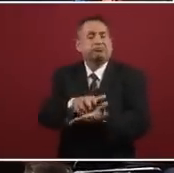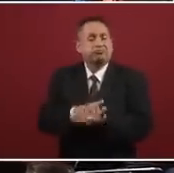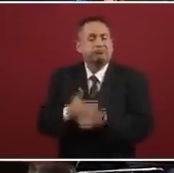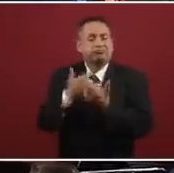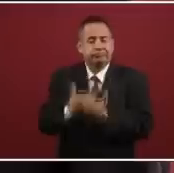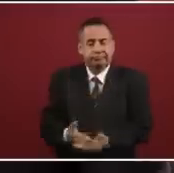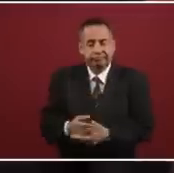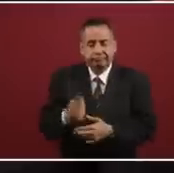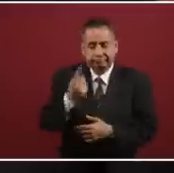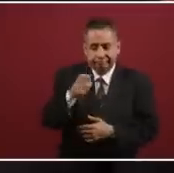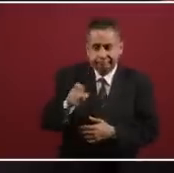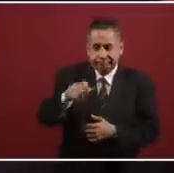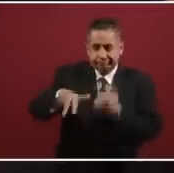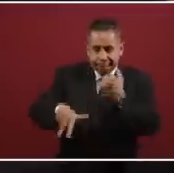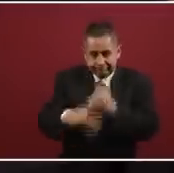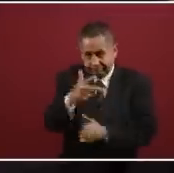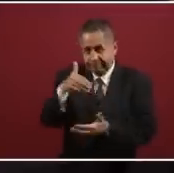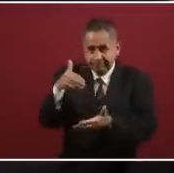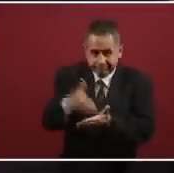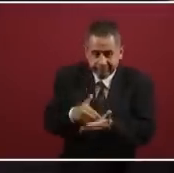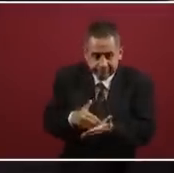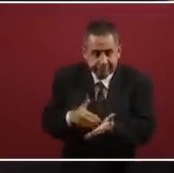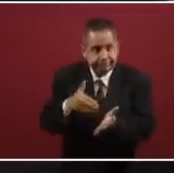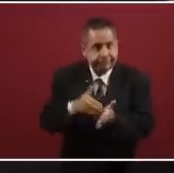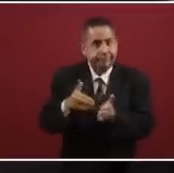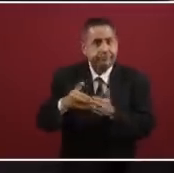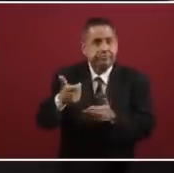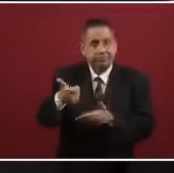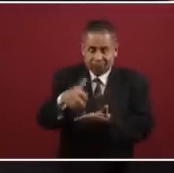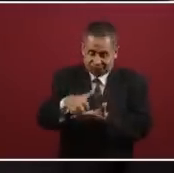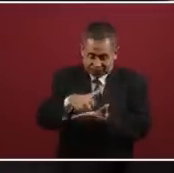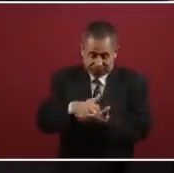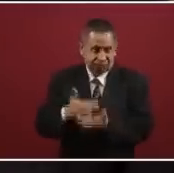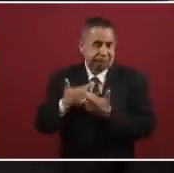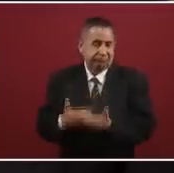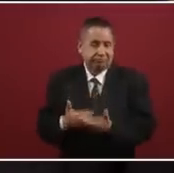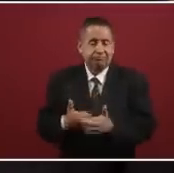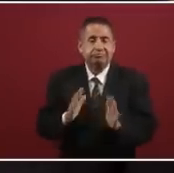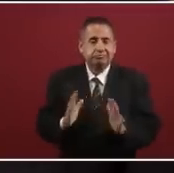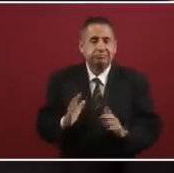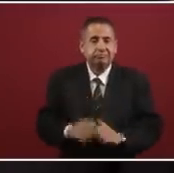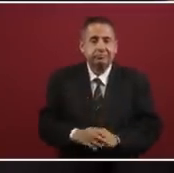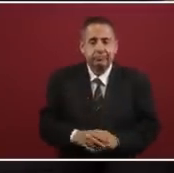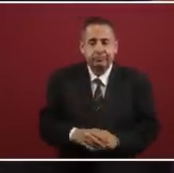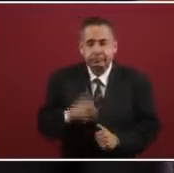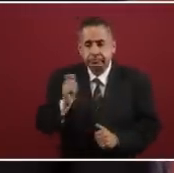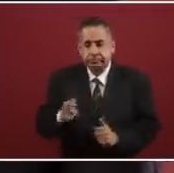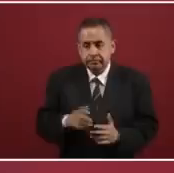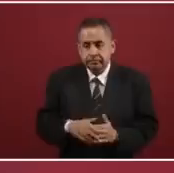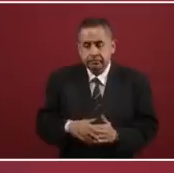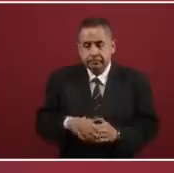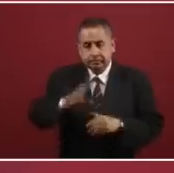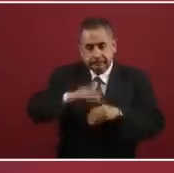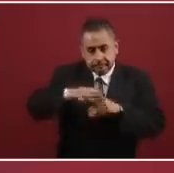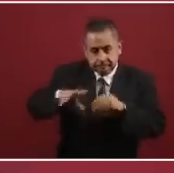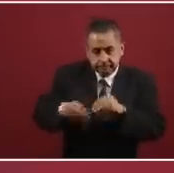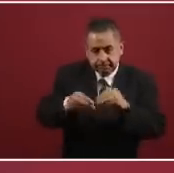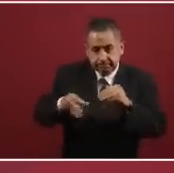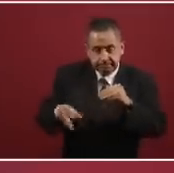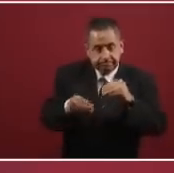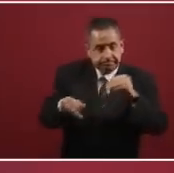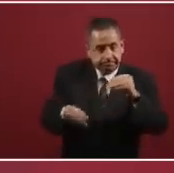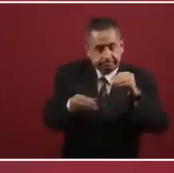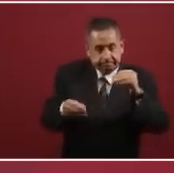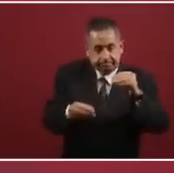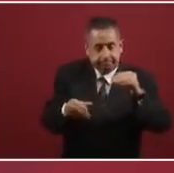por 113 mil millones de pesos. Entonces, si le seguimos sumando,